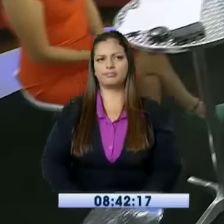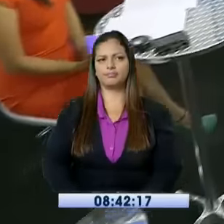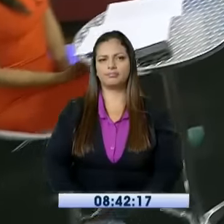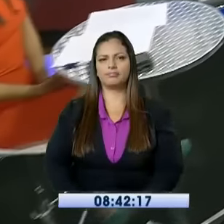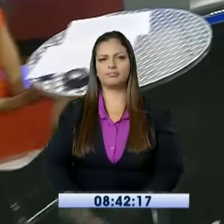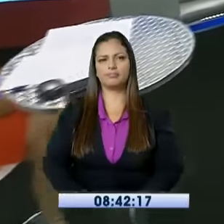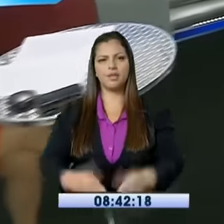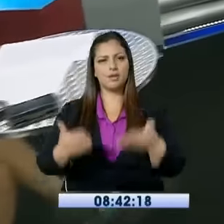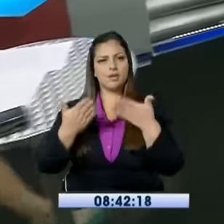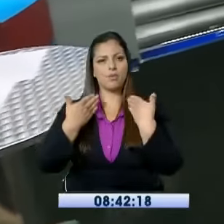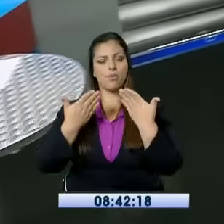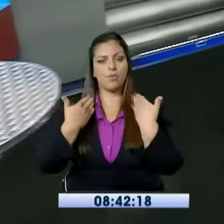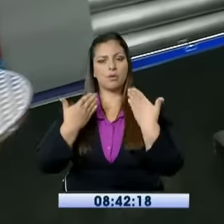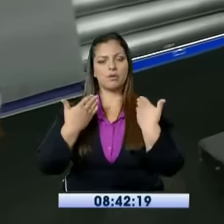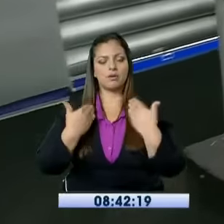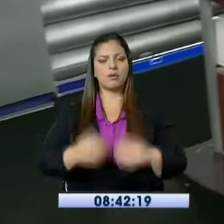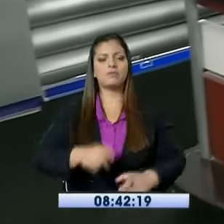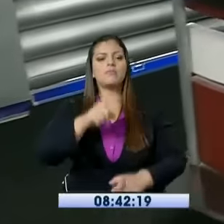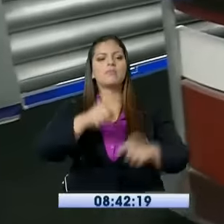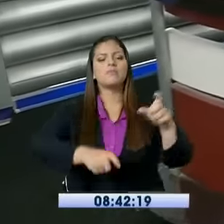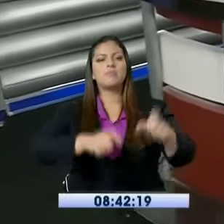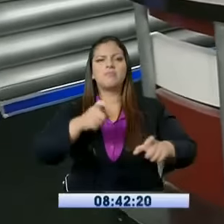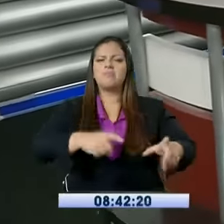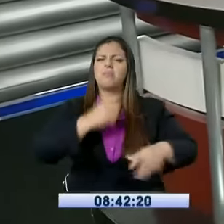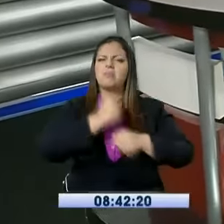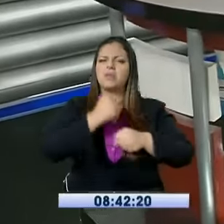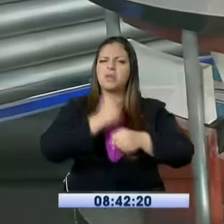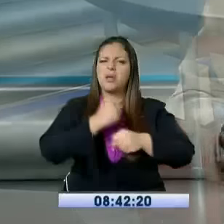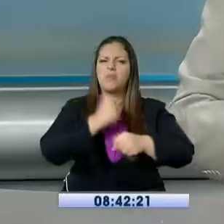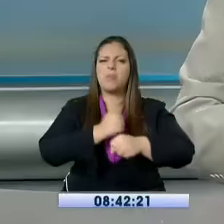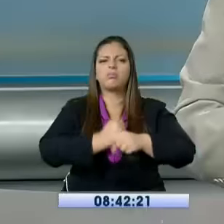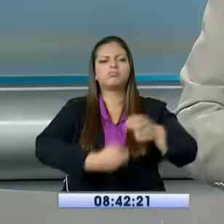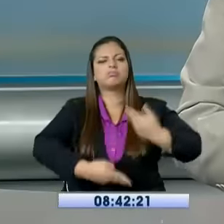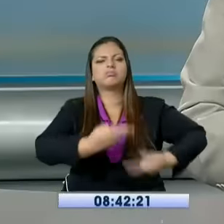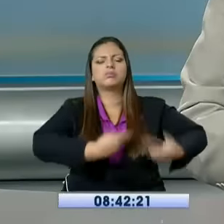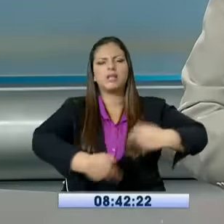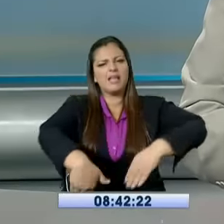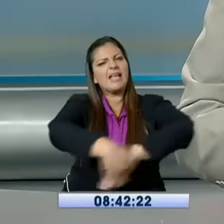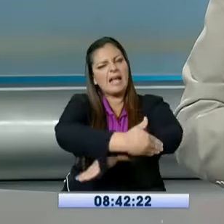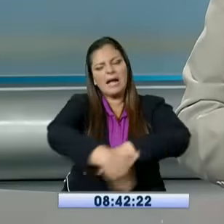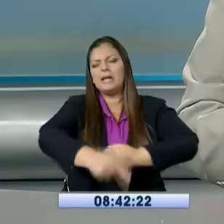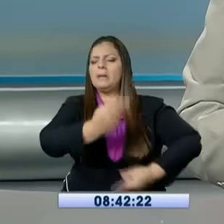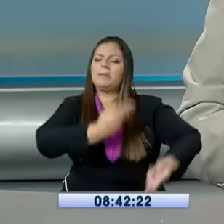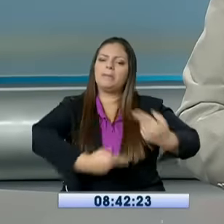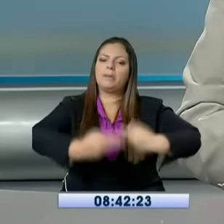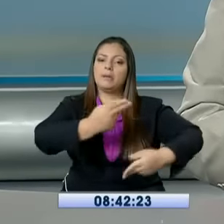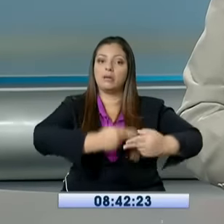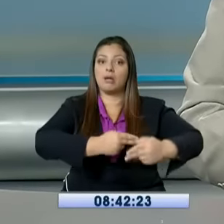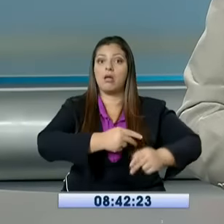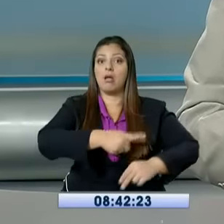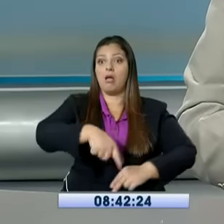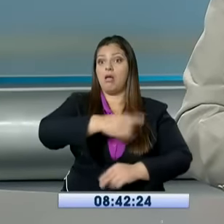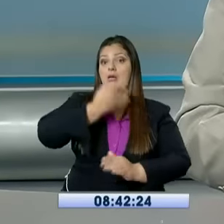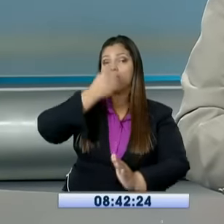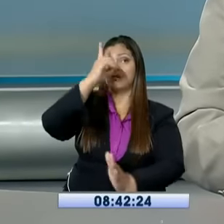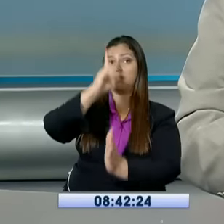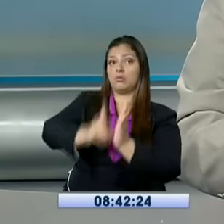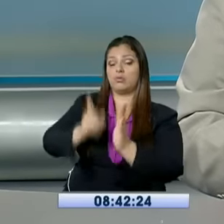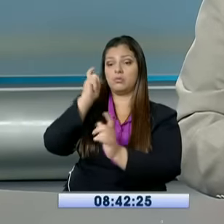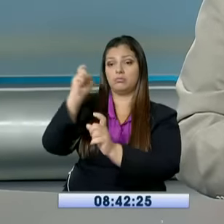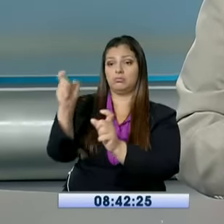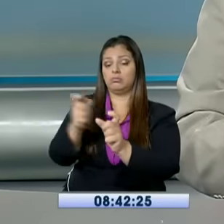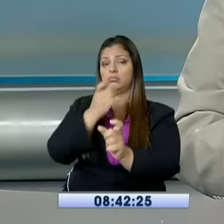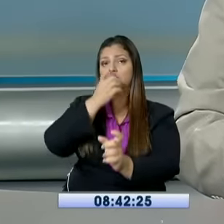En Guayaquil algunos comerciantes informales indican que denunciaron en la fiscalía del Guayas haber sido agredidos por